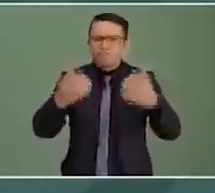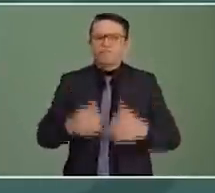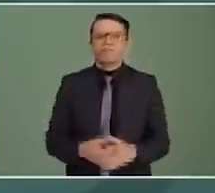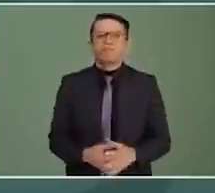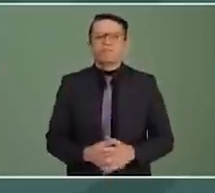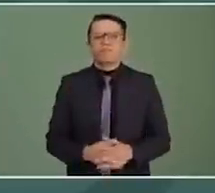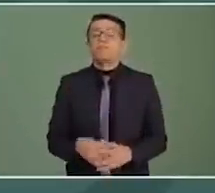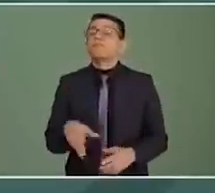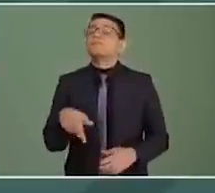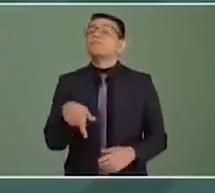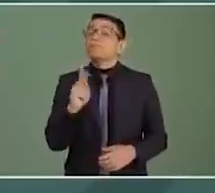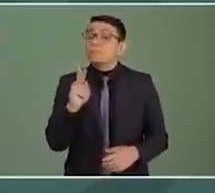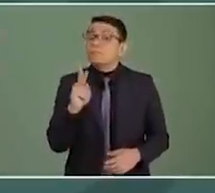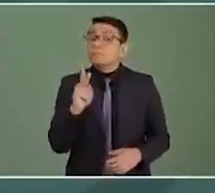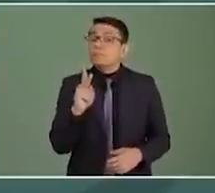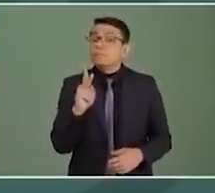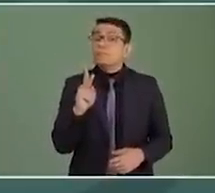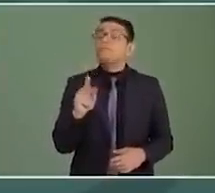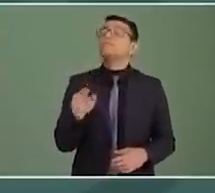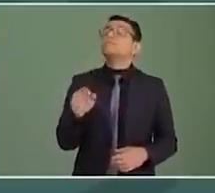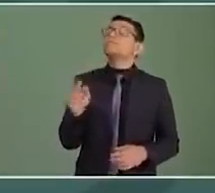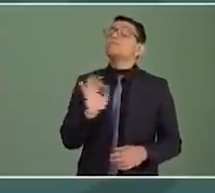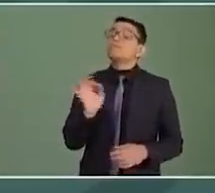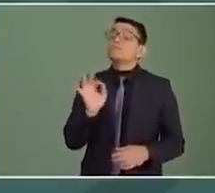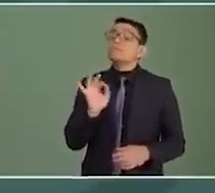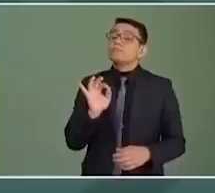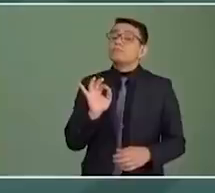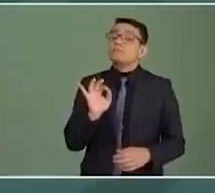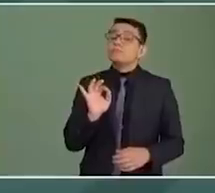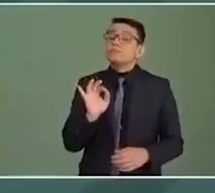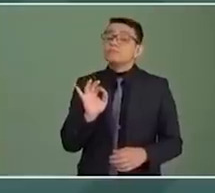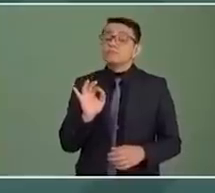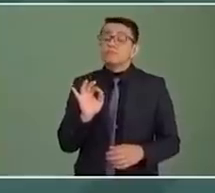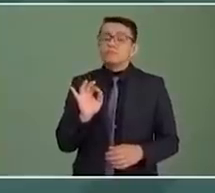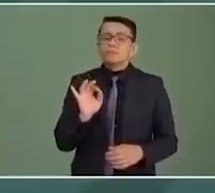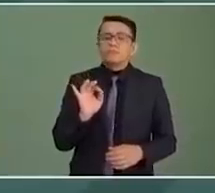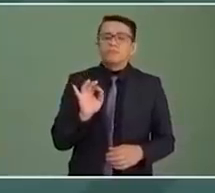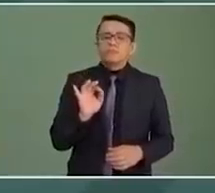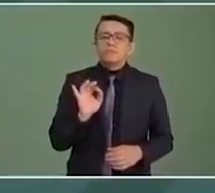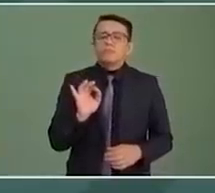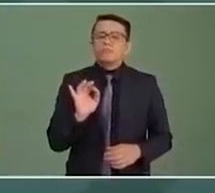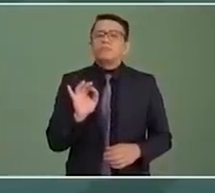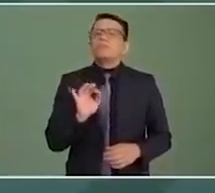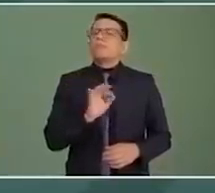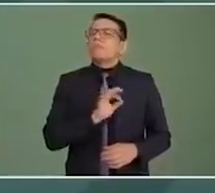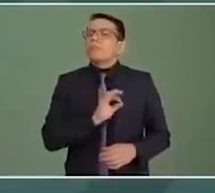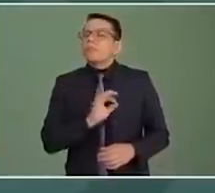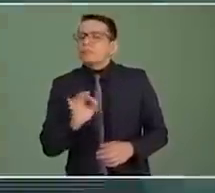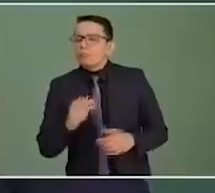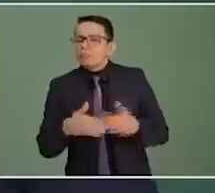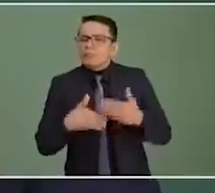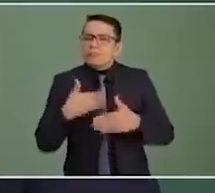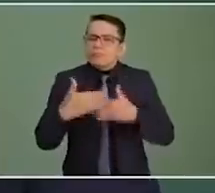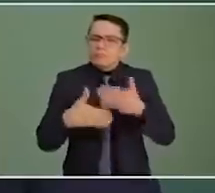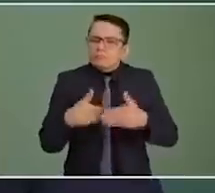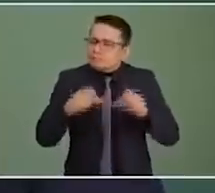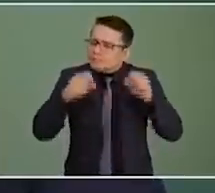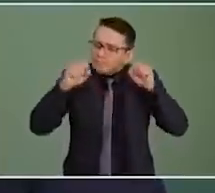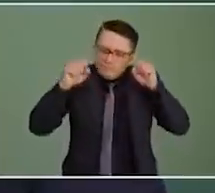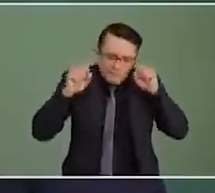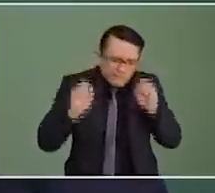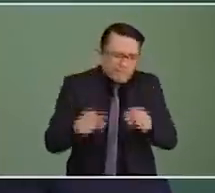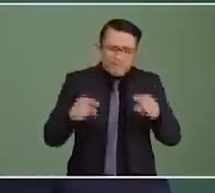pero pero este que es el pueblo el que tenga la última palabra